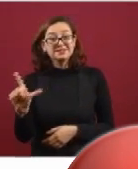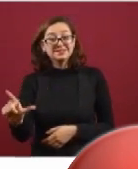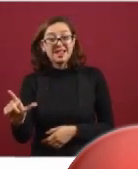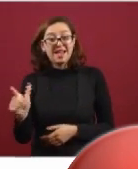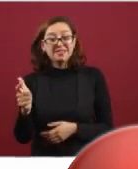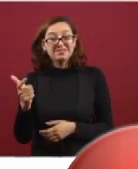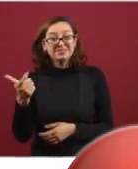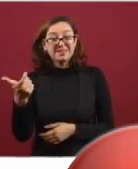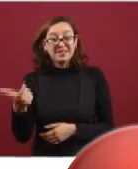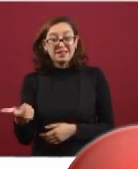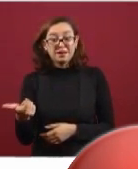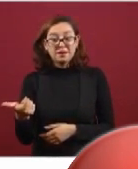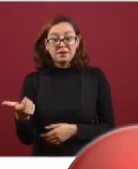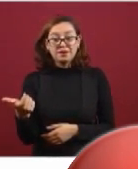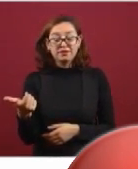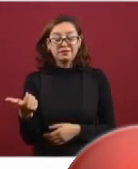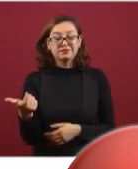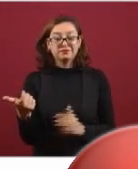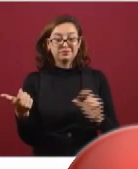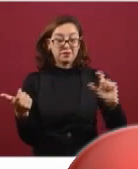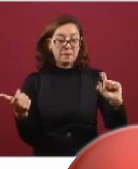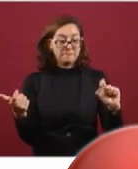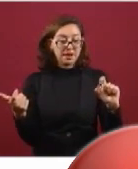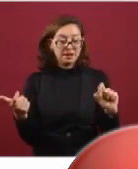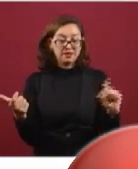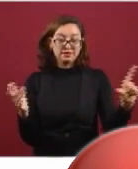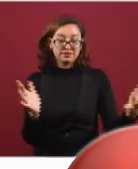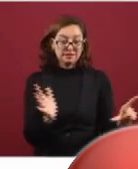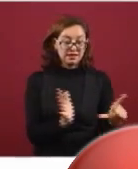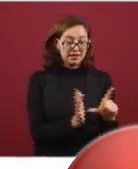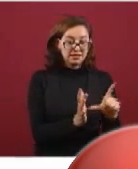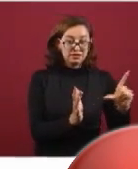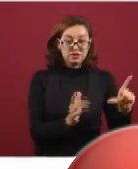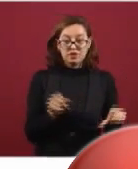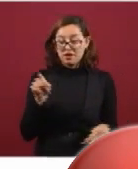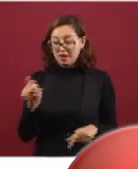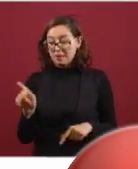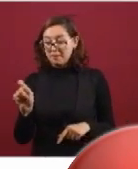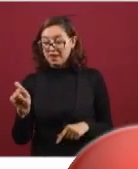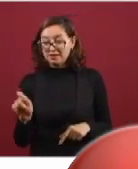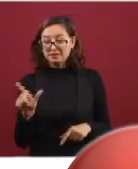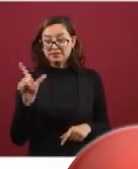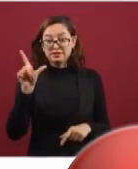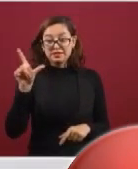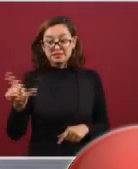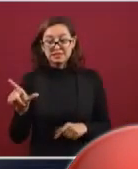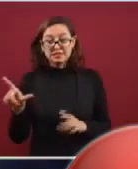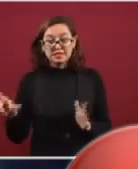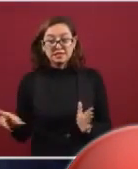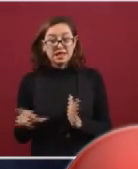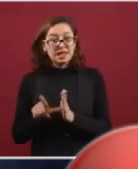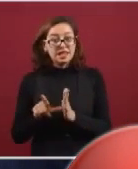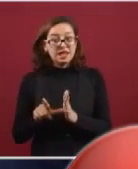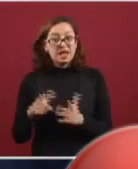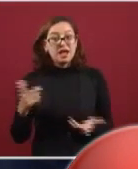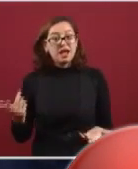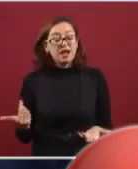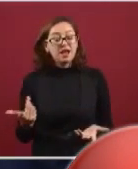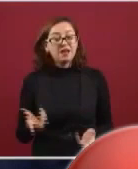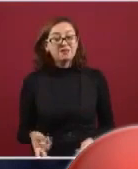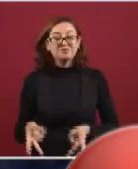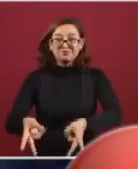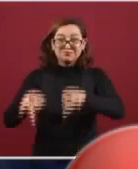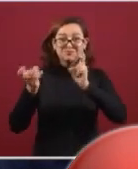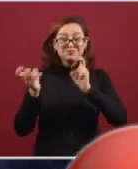litros con 100 mililitros. Estos angelitos, en 4 de 12 bombas, le están robando